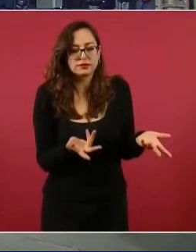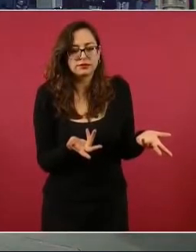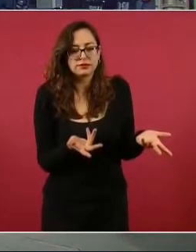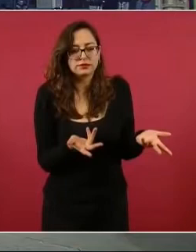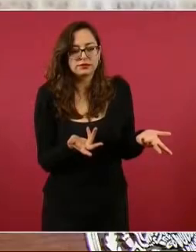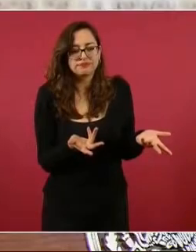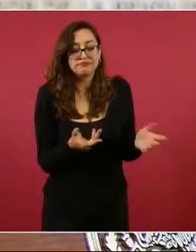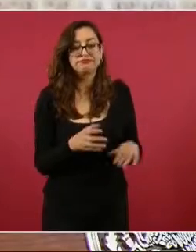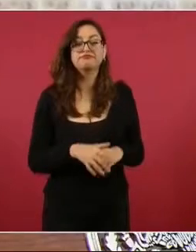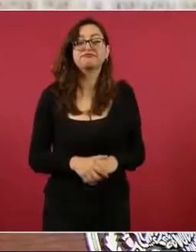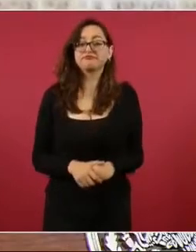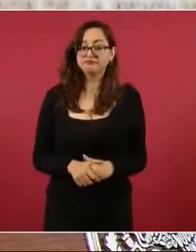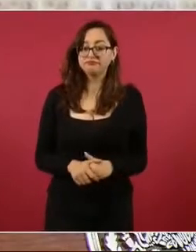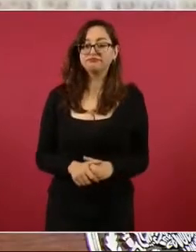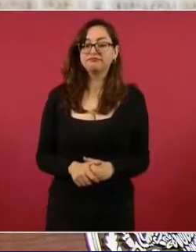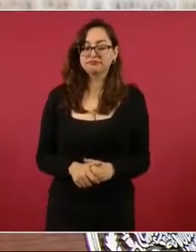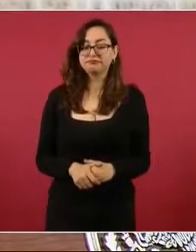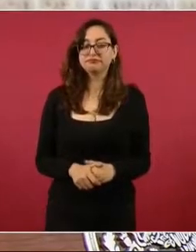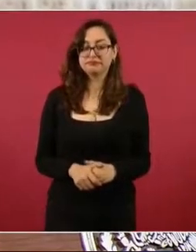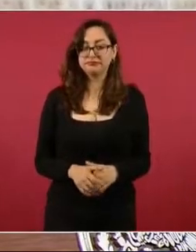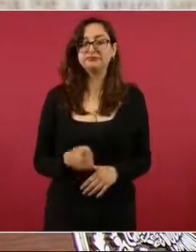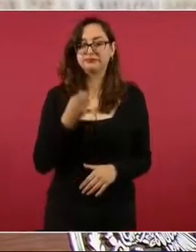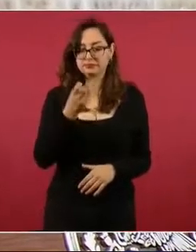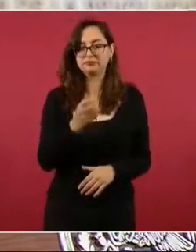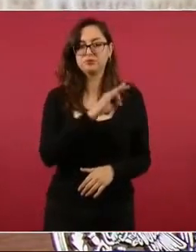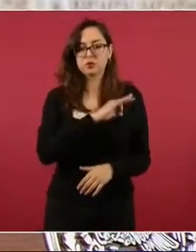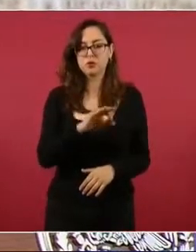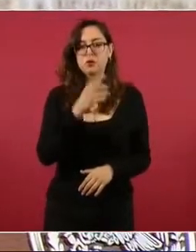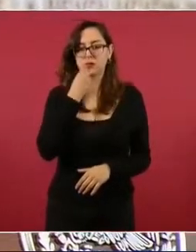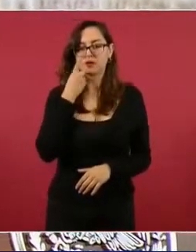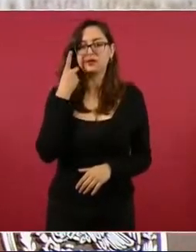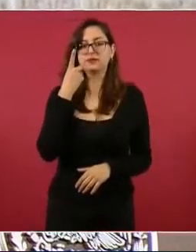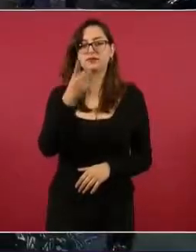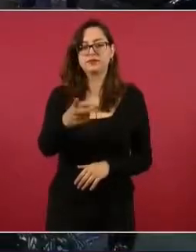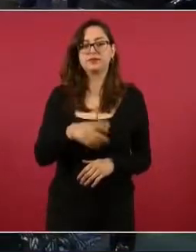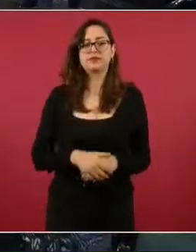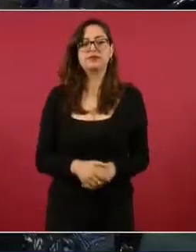Entonces, es lo que puedo comentarte, ¿no? Gracias, señor presidente.